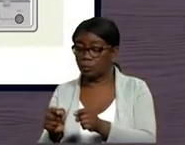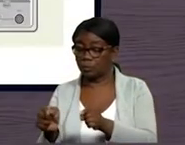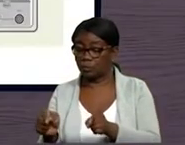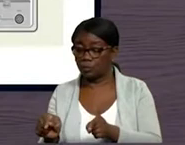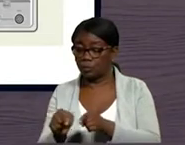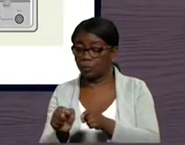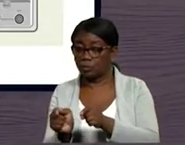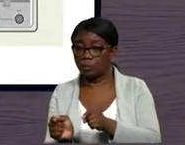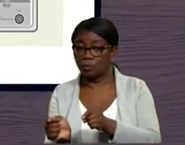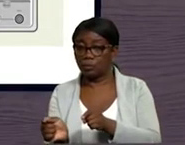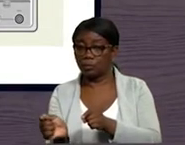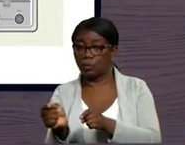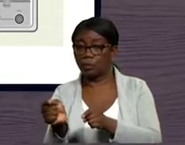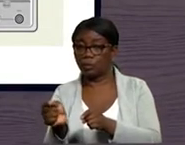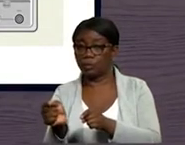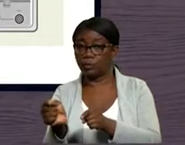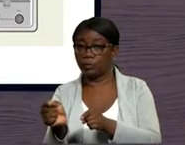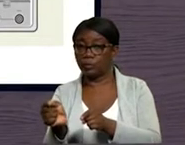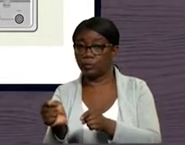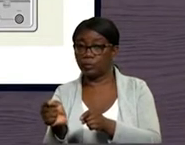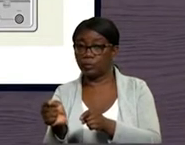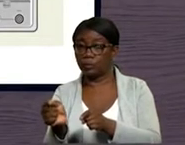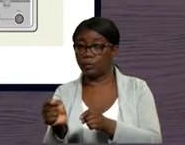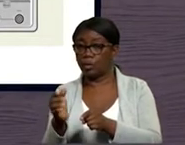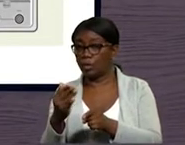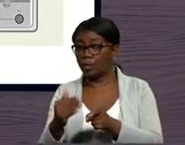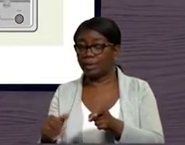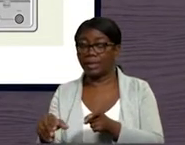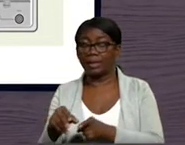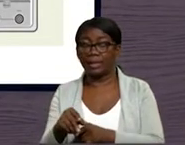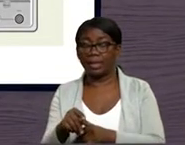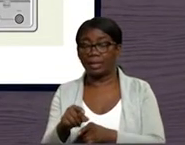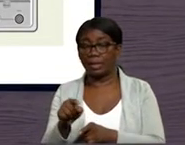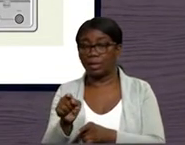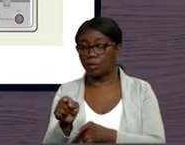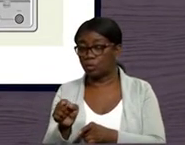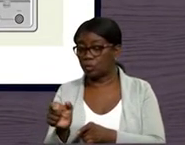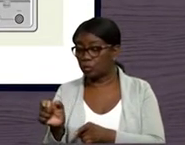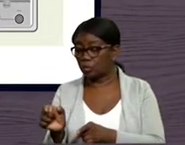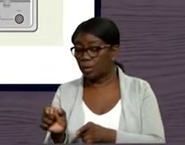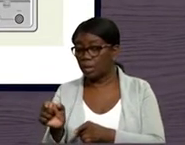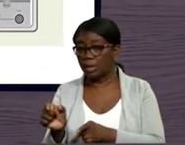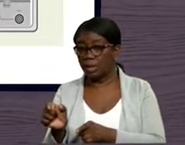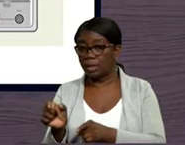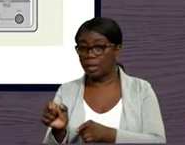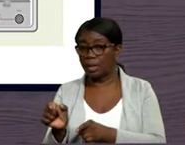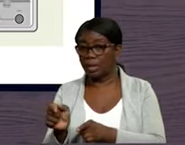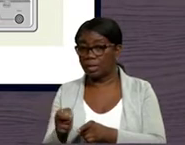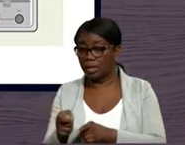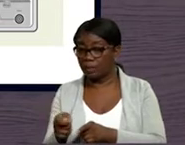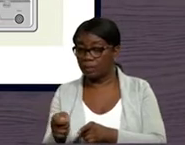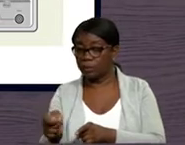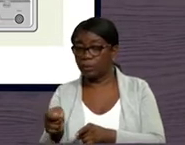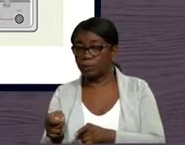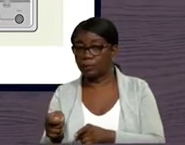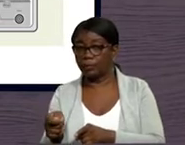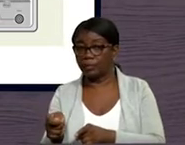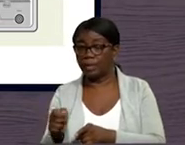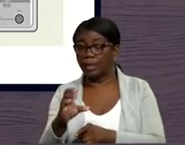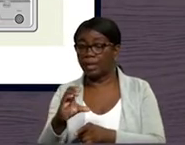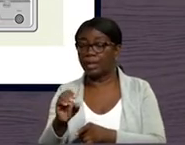tiene, y la punta en cualquiera de los 2 terminales del oscilador de cristal, el cristal de